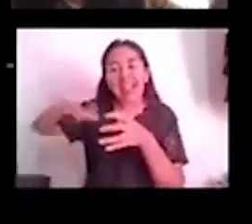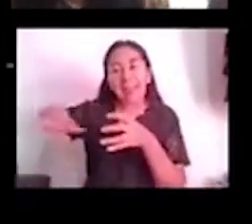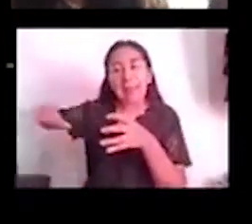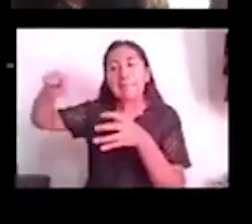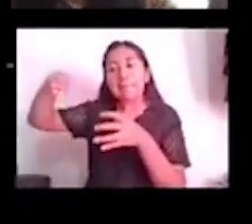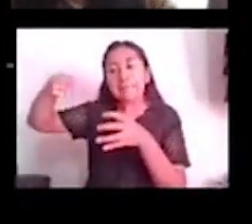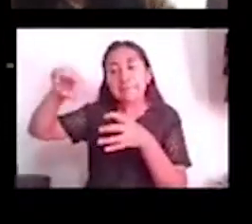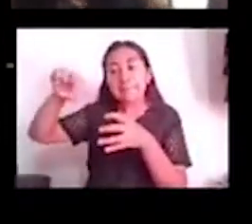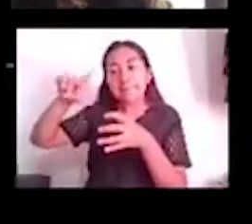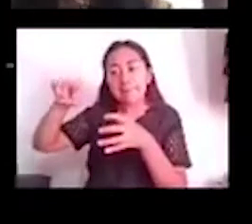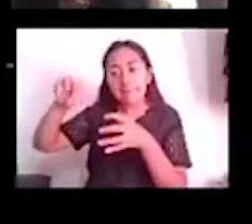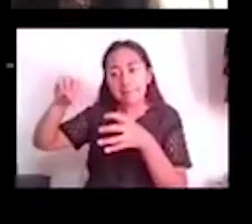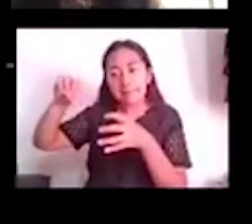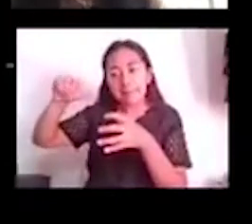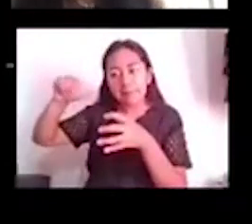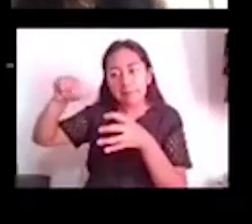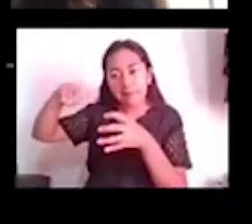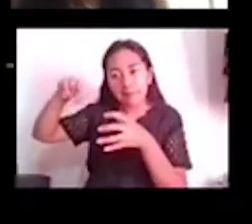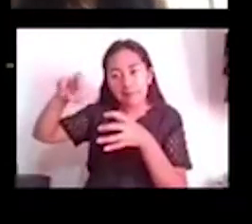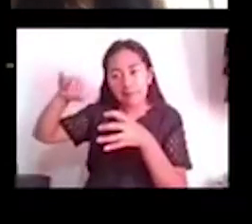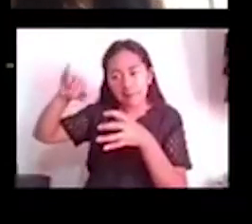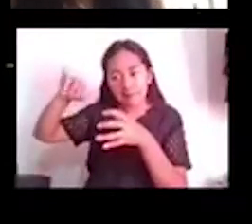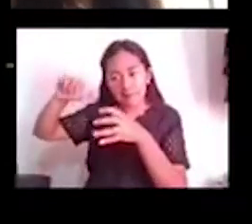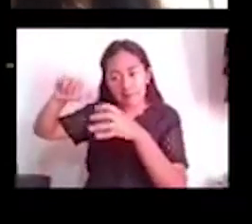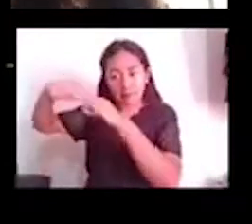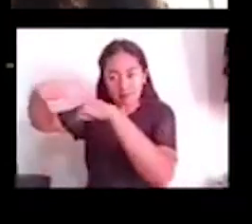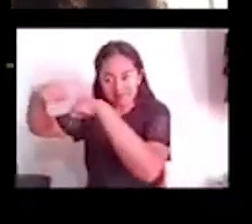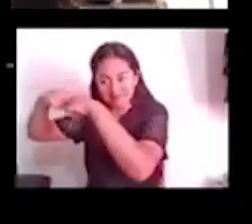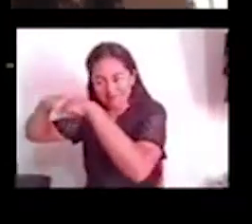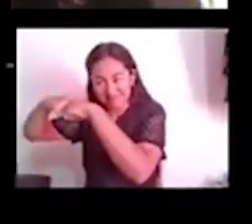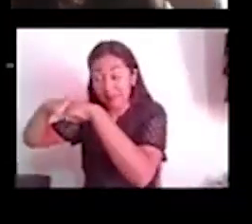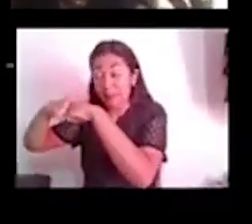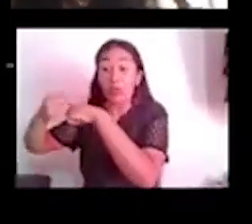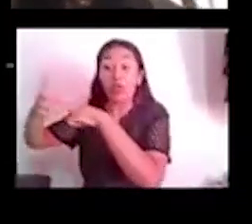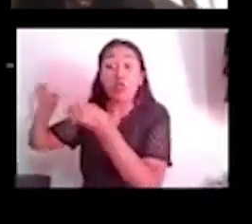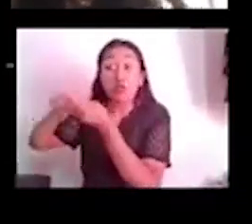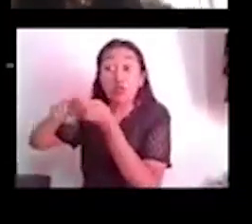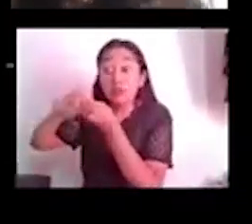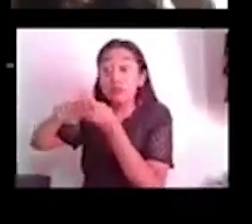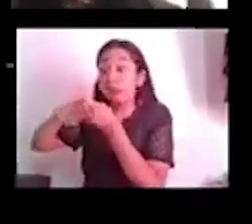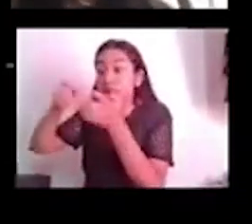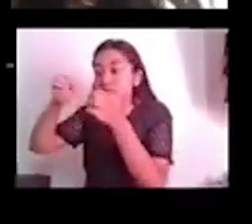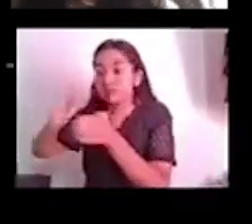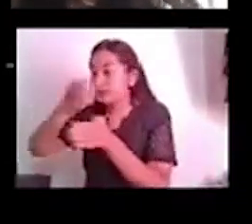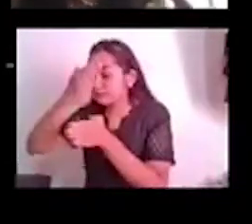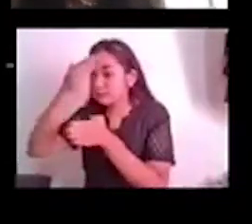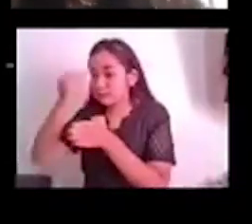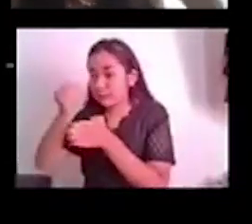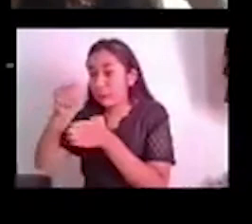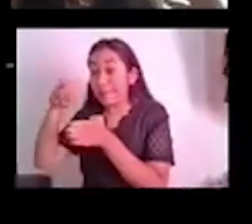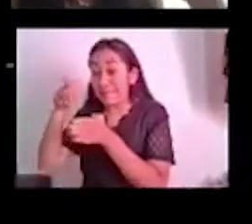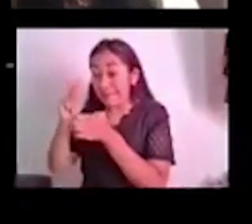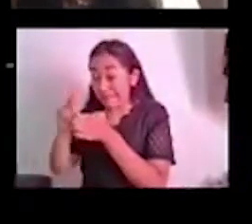en algún límite. No sabemos de dónde, porque encubrieron mitológicamente,